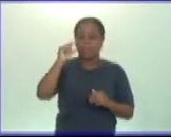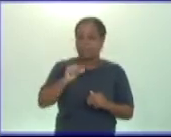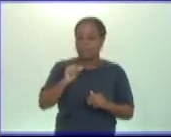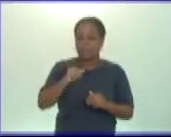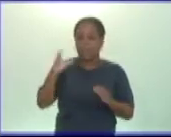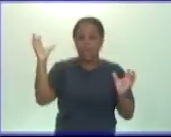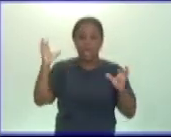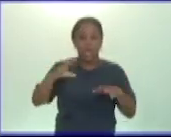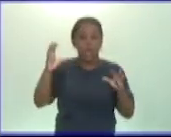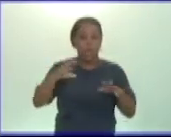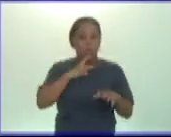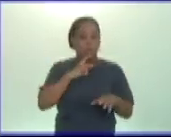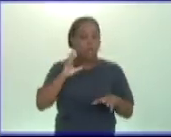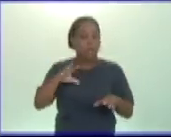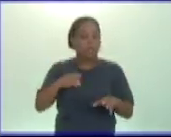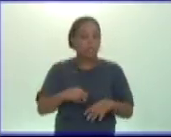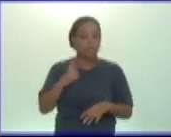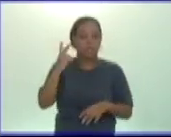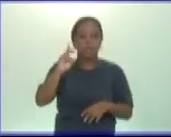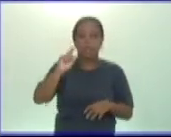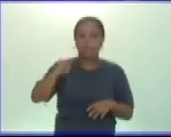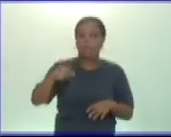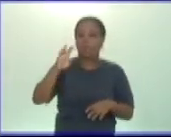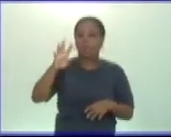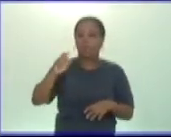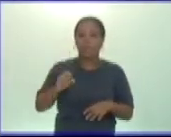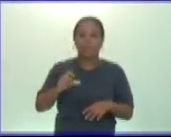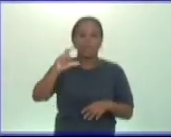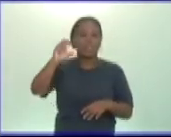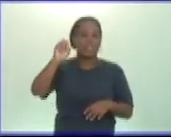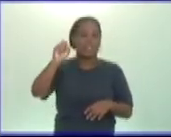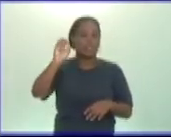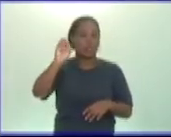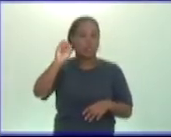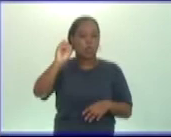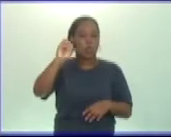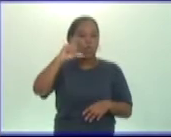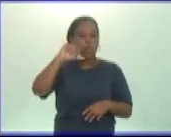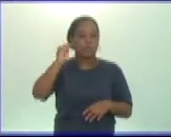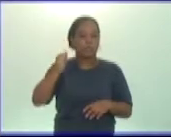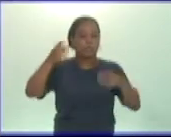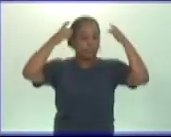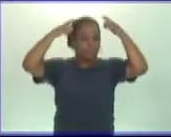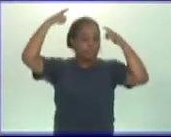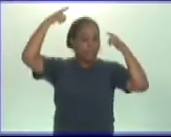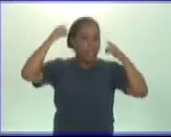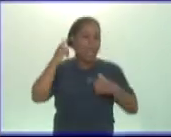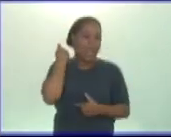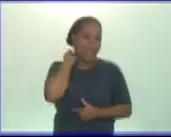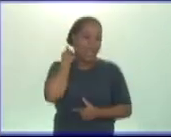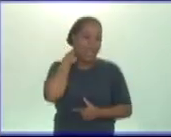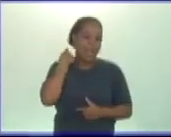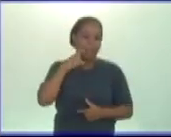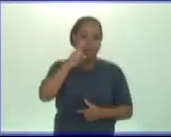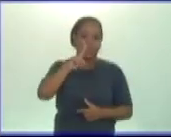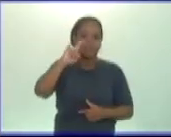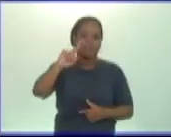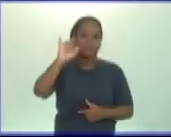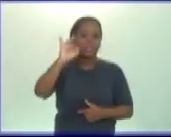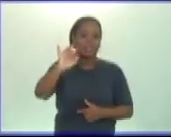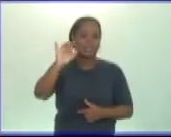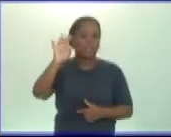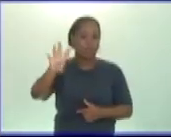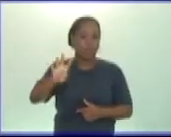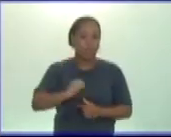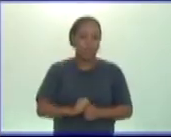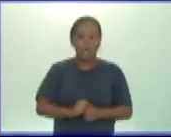sido 2.4 en Escocia en el año 1974. Los dos ácidos predominantes en la lluvia ácida